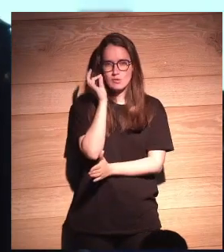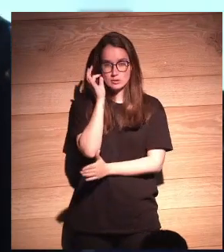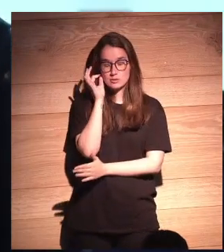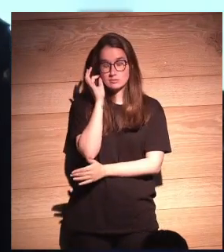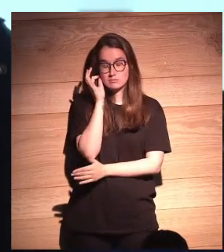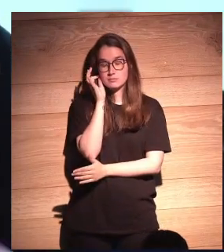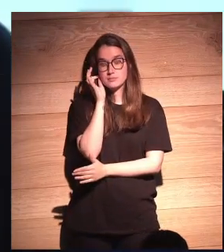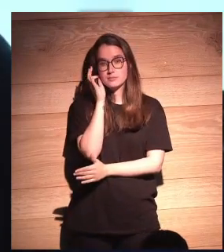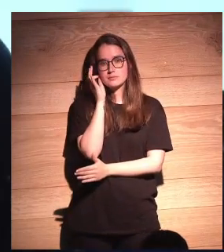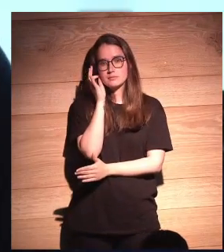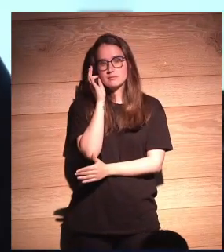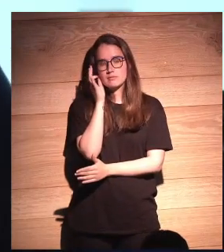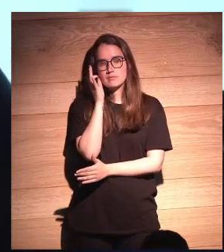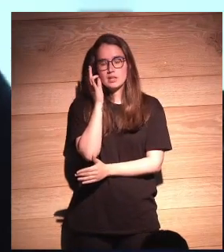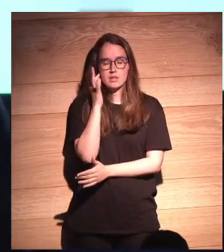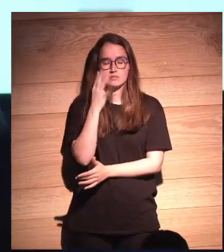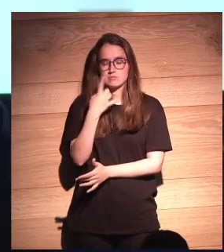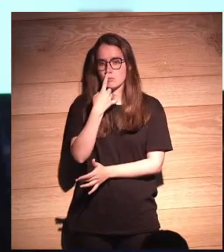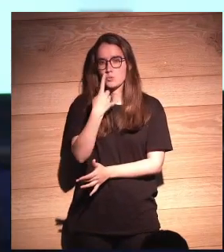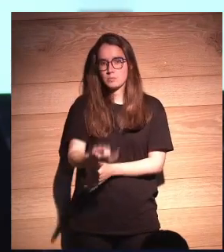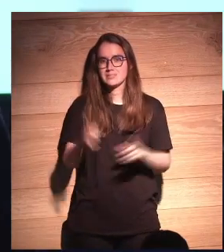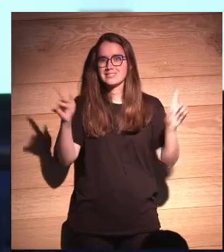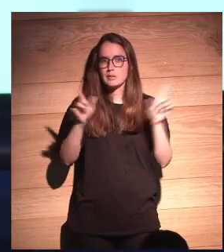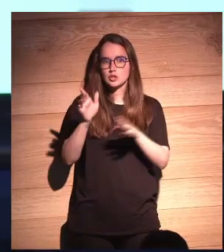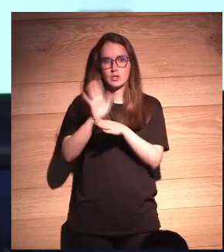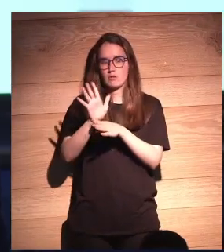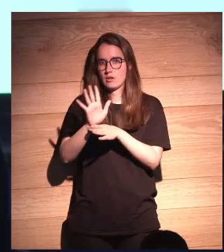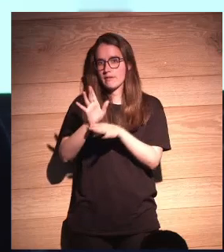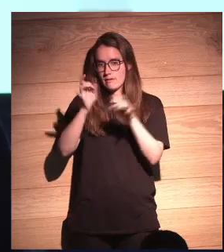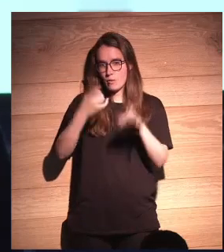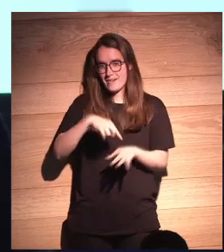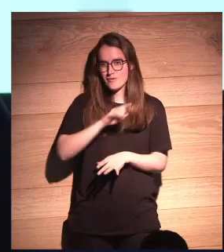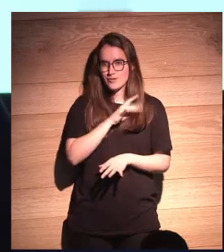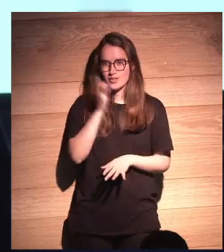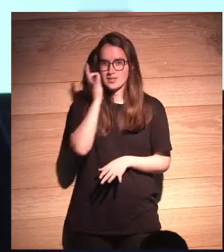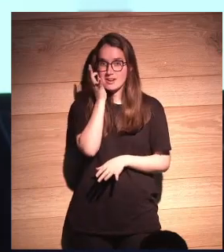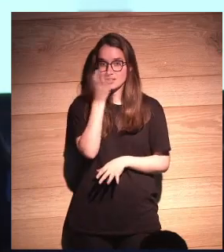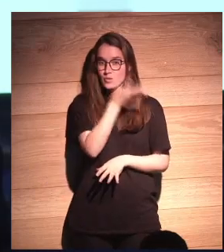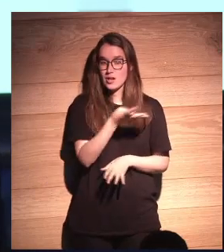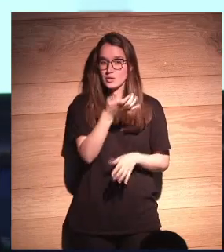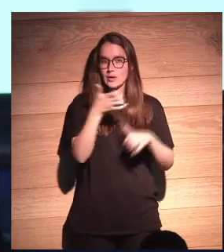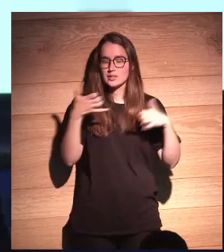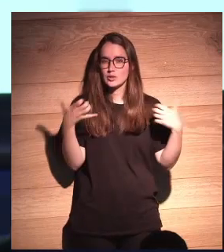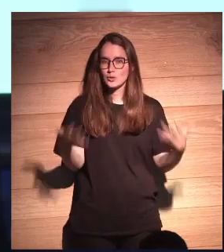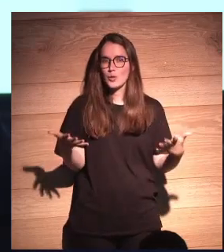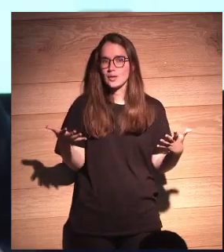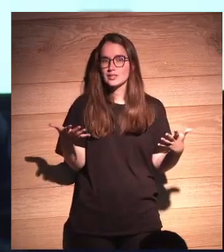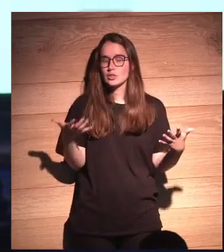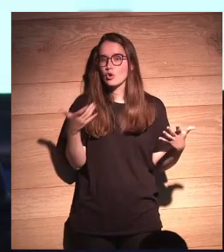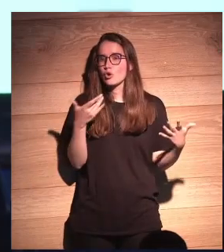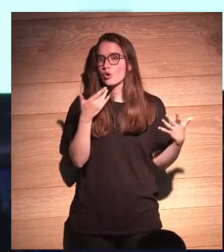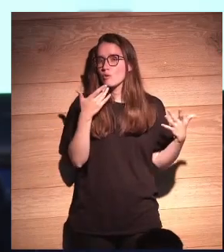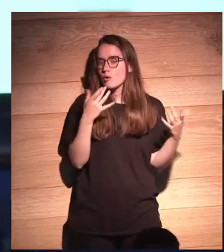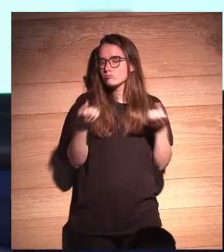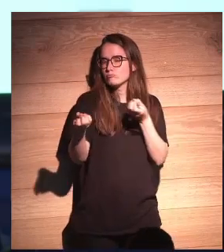compañeras que amaban la televisión y el cine igual como lo amamos nosotras, y por lo tanto eran